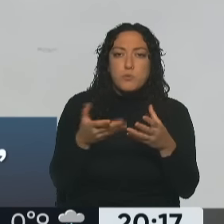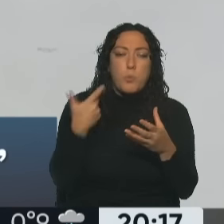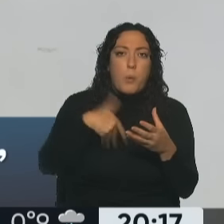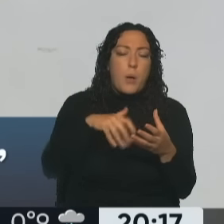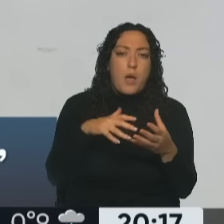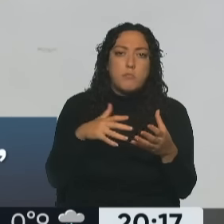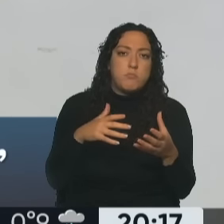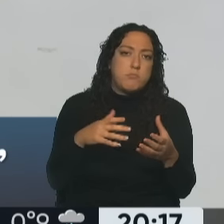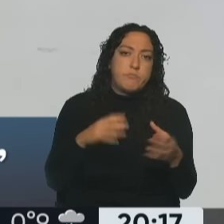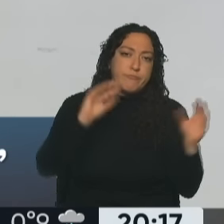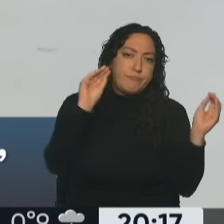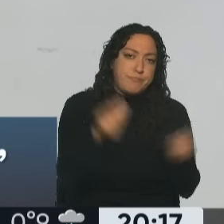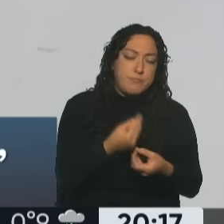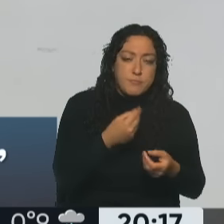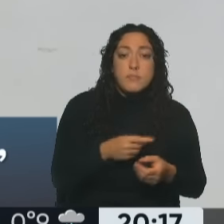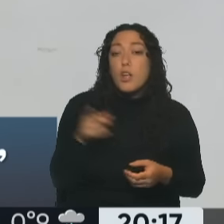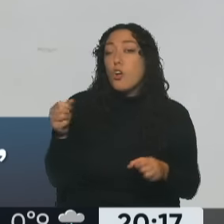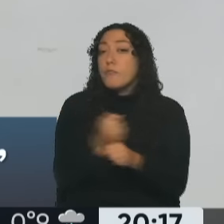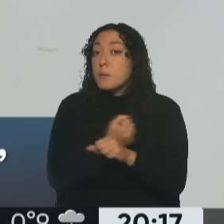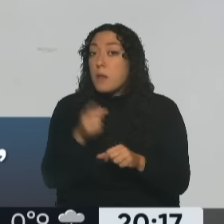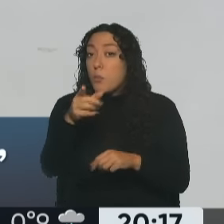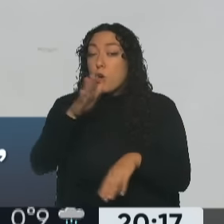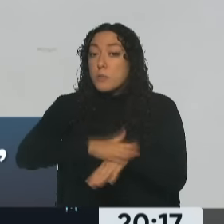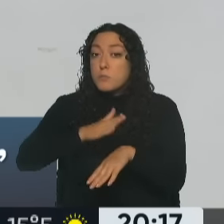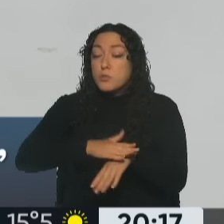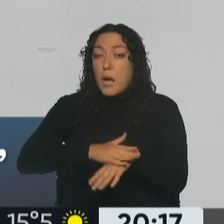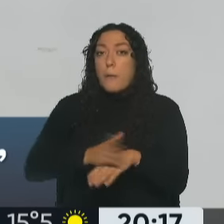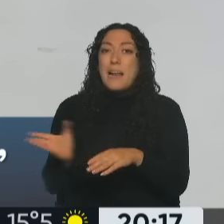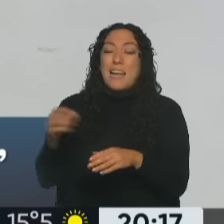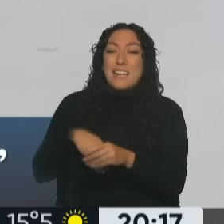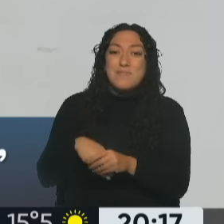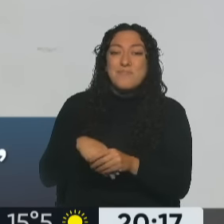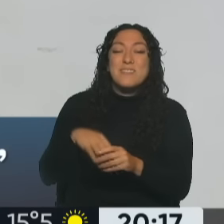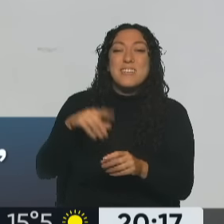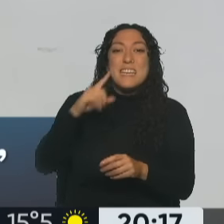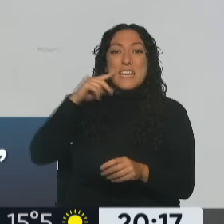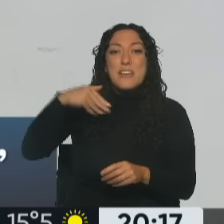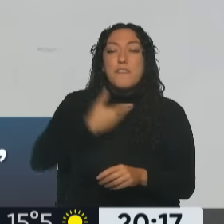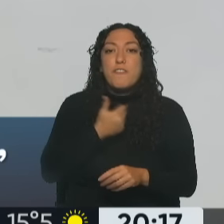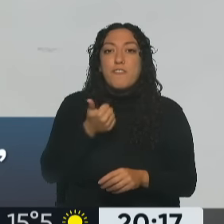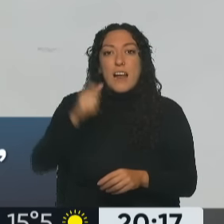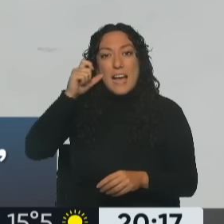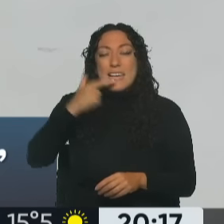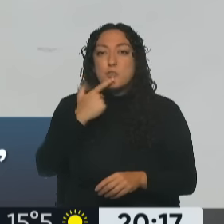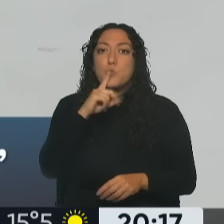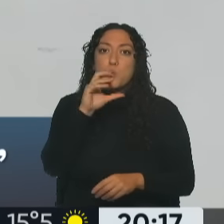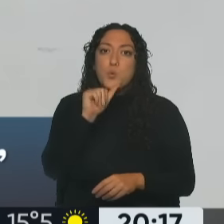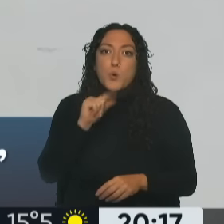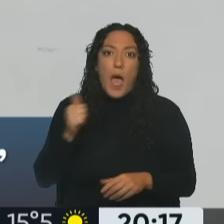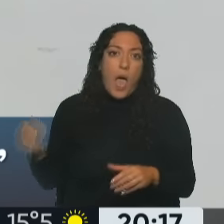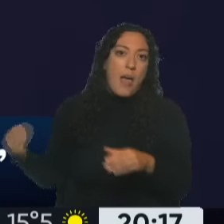si puede confirmar que usted va a asumir el área de infraestructura que estaba a cargo del exministro ferraro y cuál va a ser ese